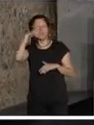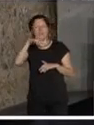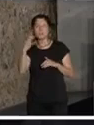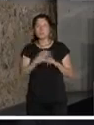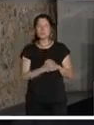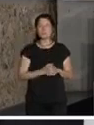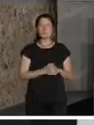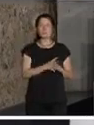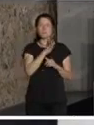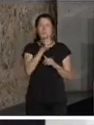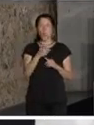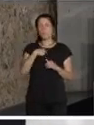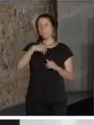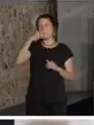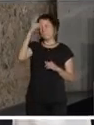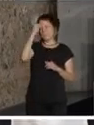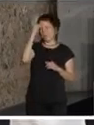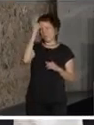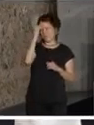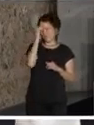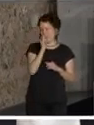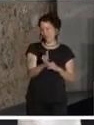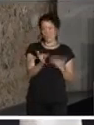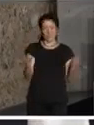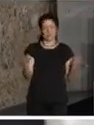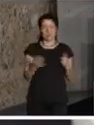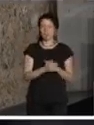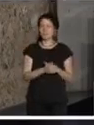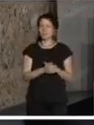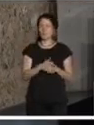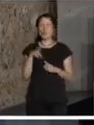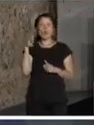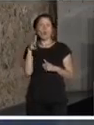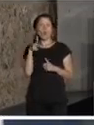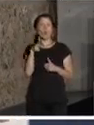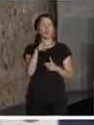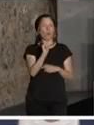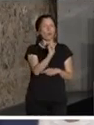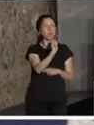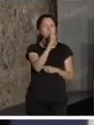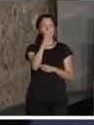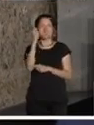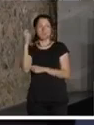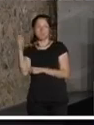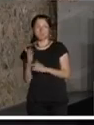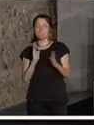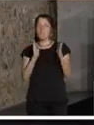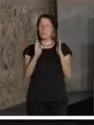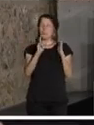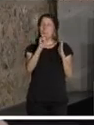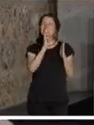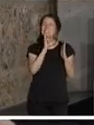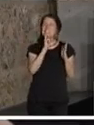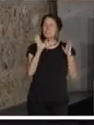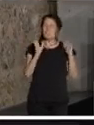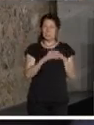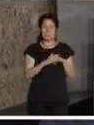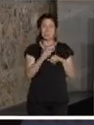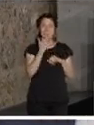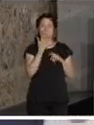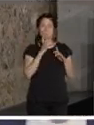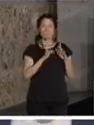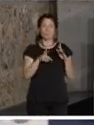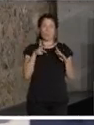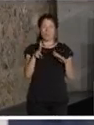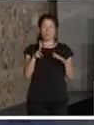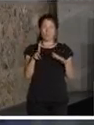porque tenéis memoria de lo que significa la conquista de derechos que vienen momentos difíciles cuando se trata de